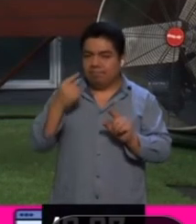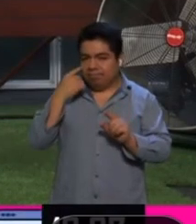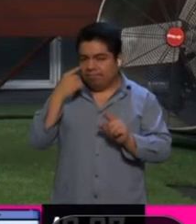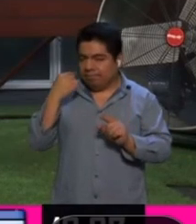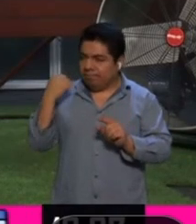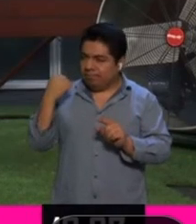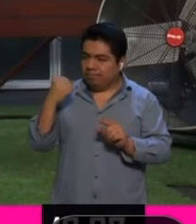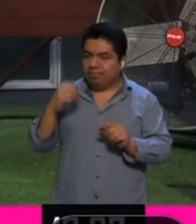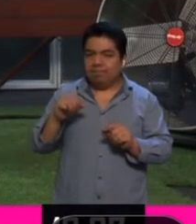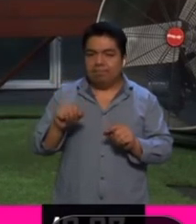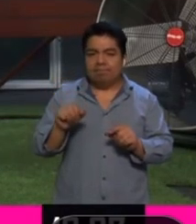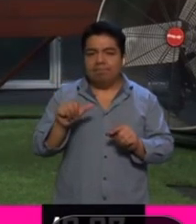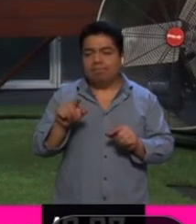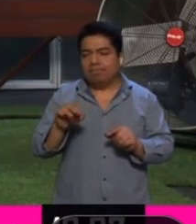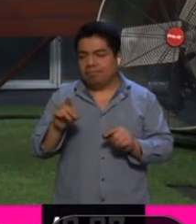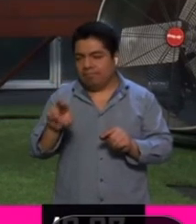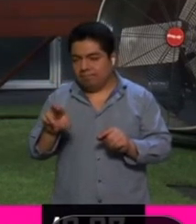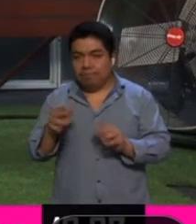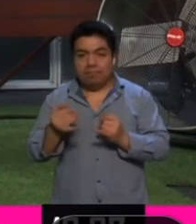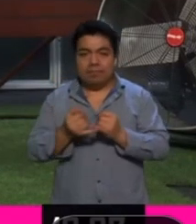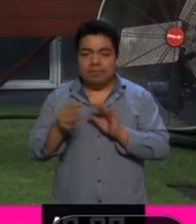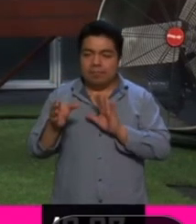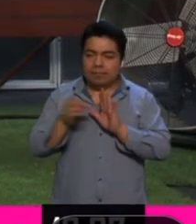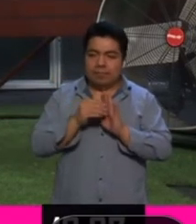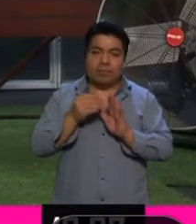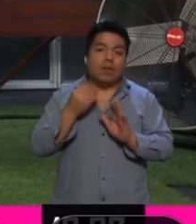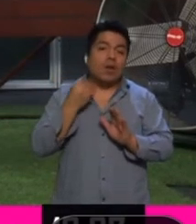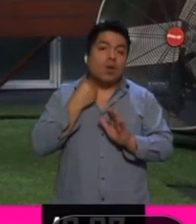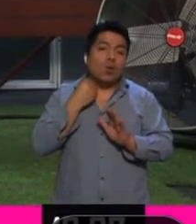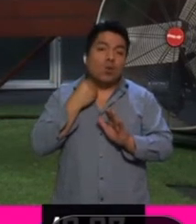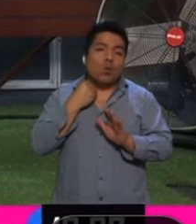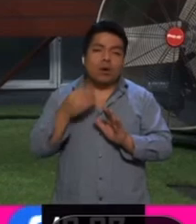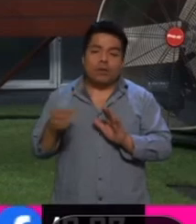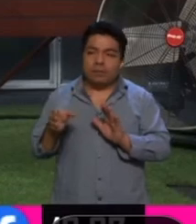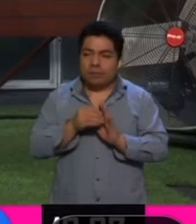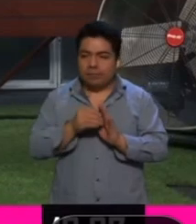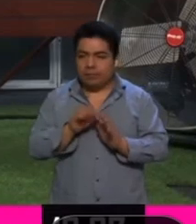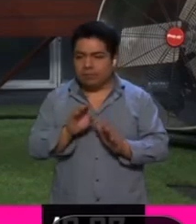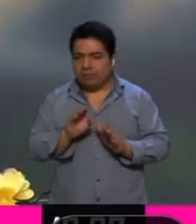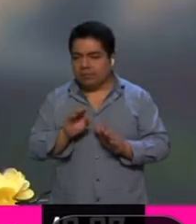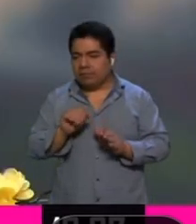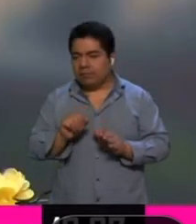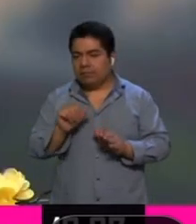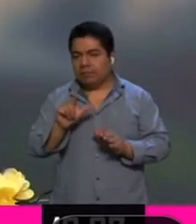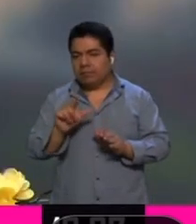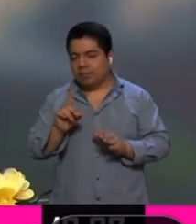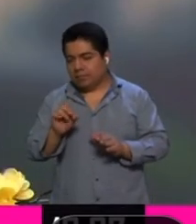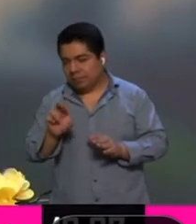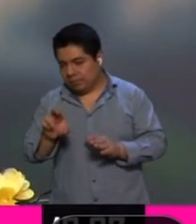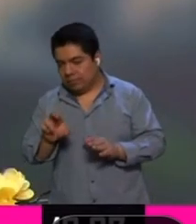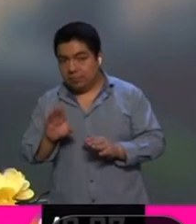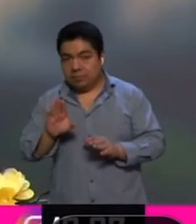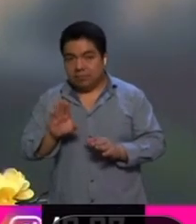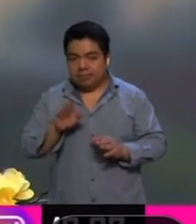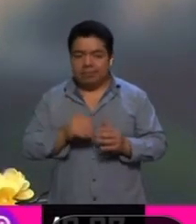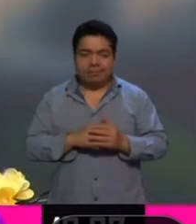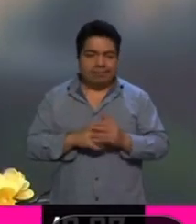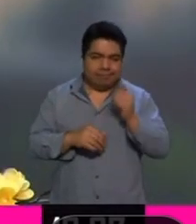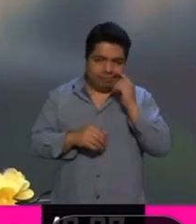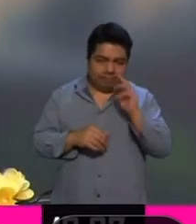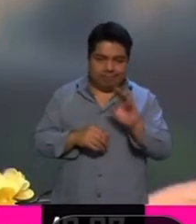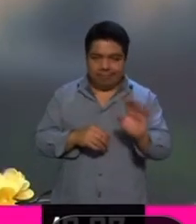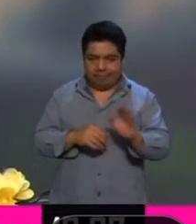¿Es Salvador Novo? Ah, es que como hago retratos, es un abogado que me encargaron. Se parece a Salvador Novo, ¿verdad? Al Salvador. En fin, oye, pues Alsacia